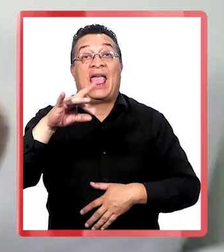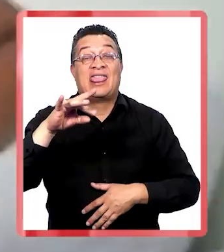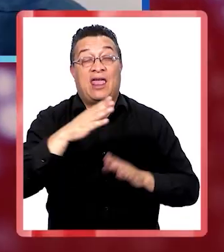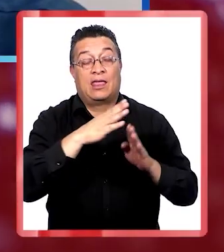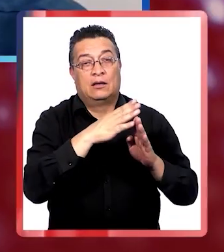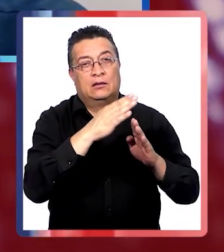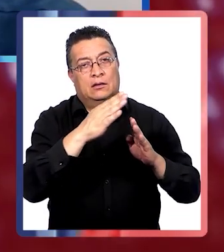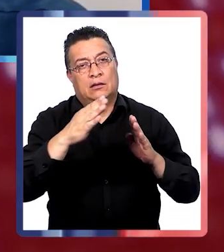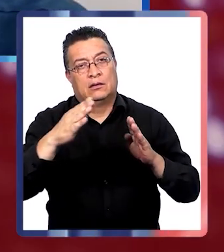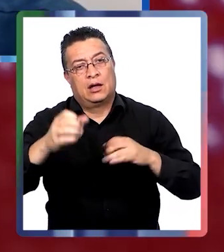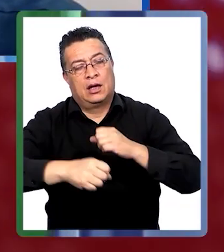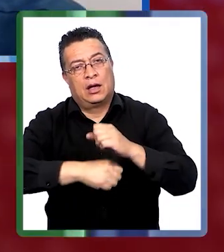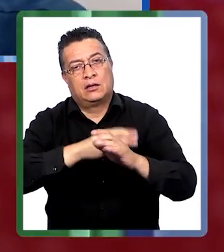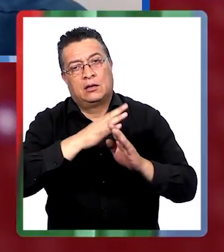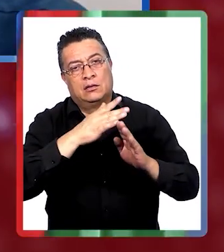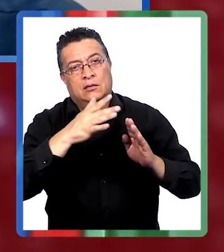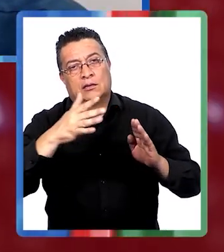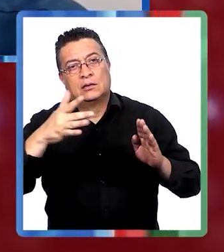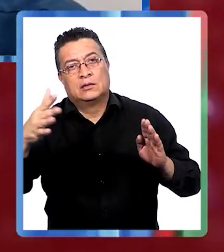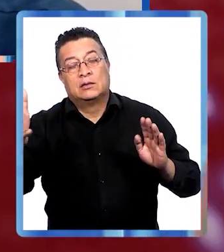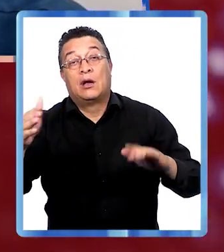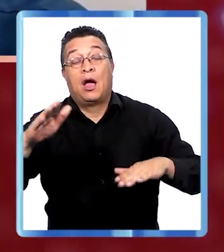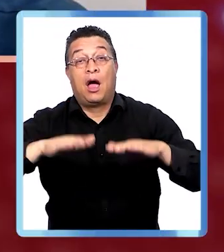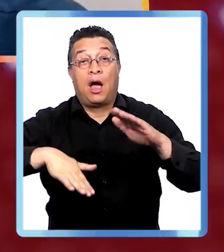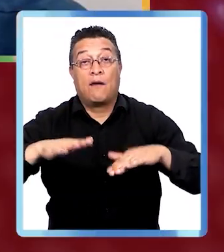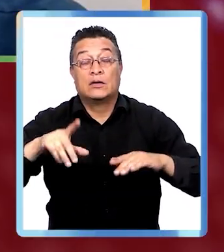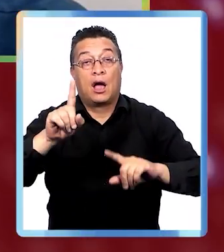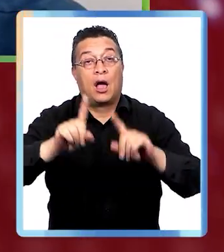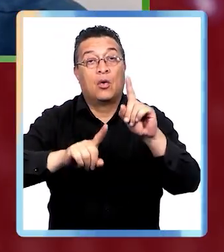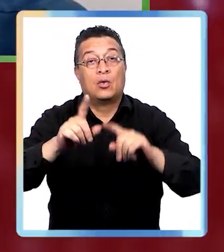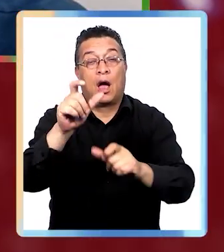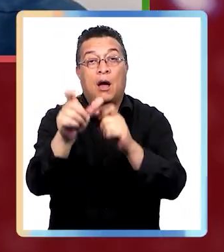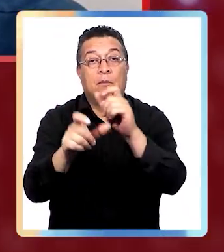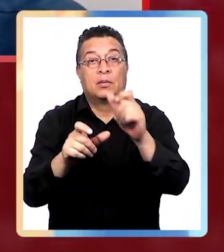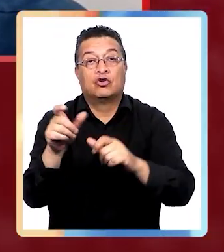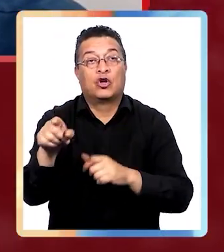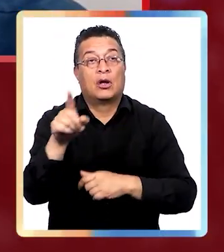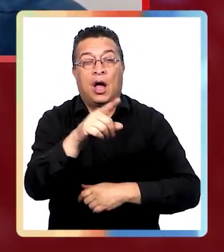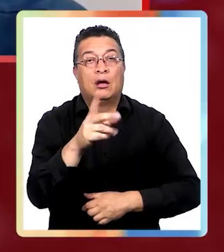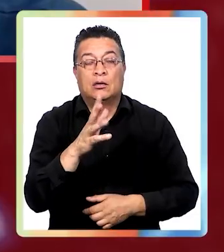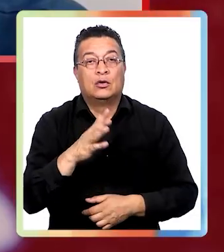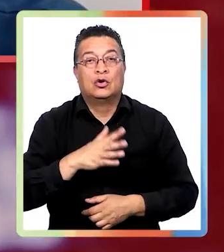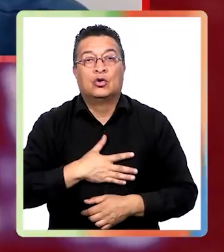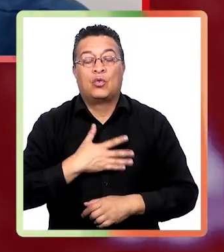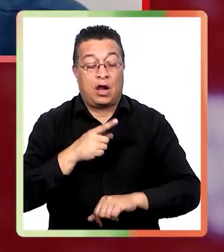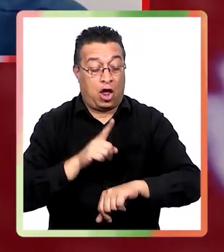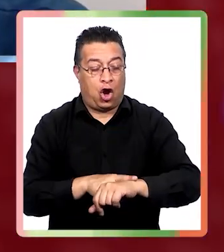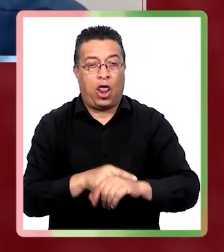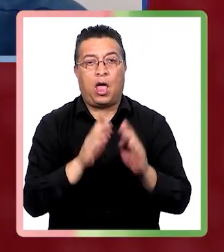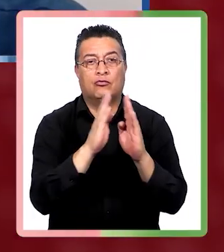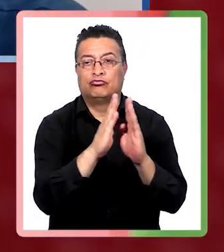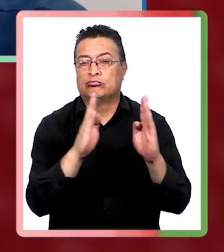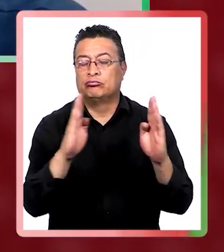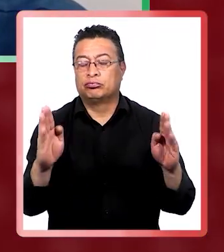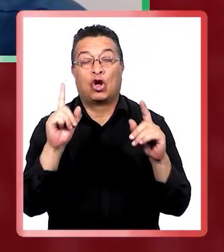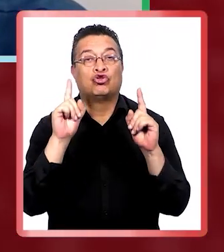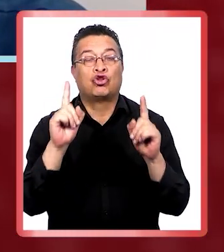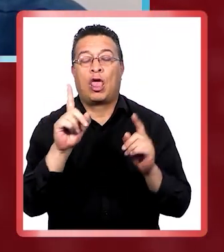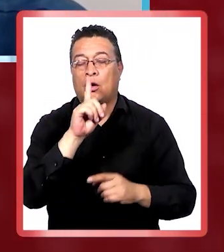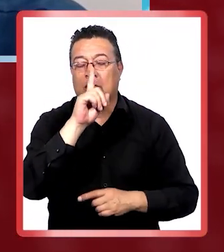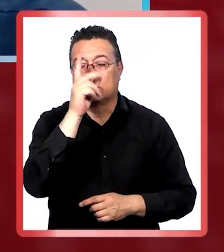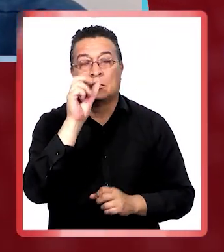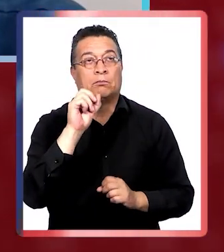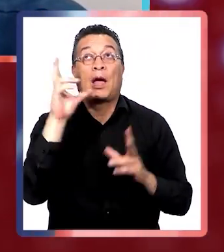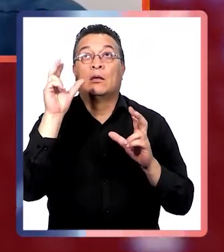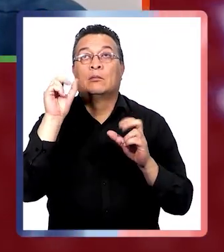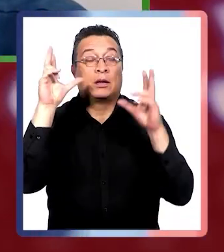cuando va pasando la edad, van pasando los años. Llega un momento en el que hay ciertas personas que pareciera ser que estandarizan estos horarios por sí solos,